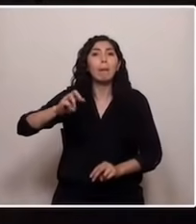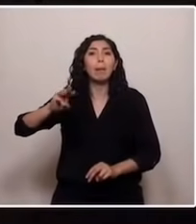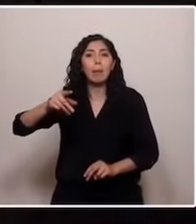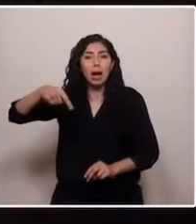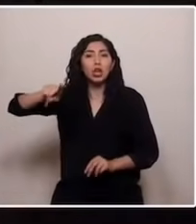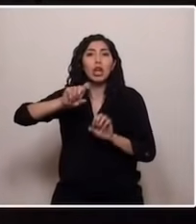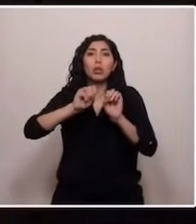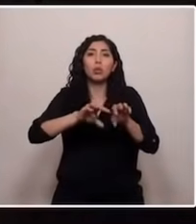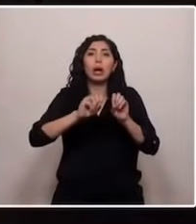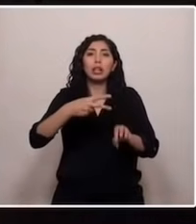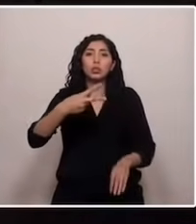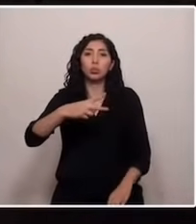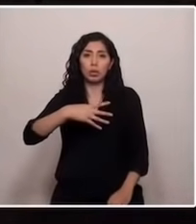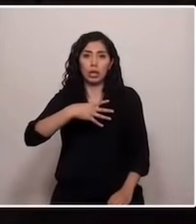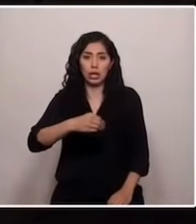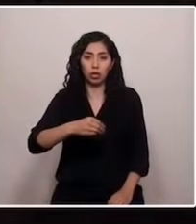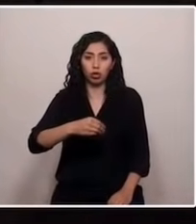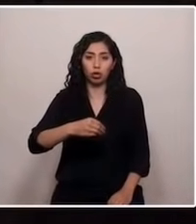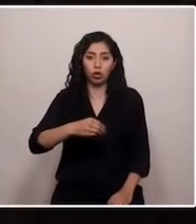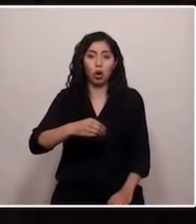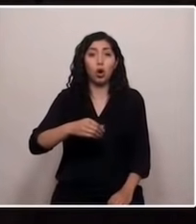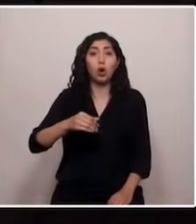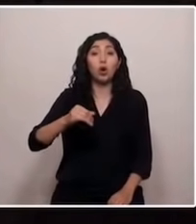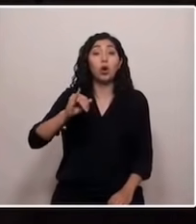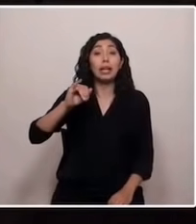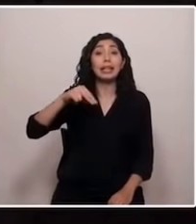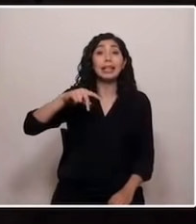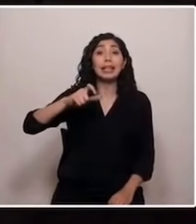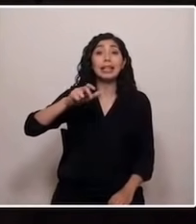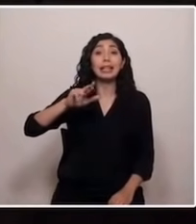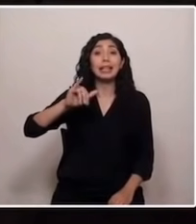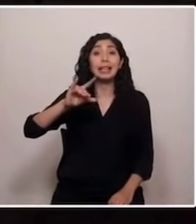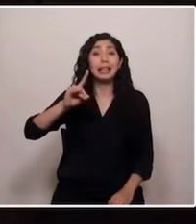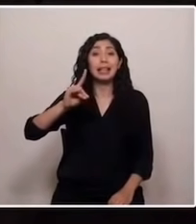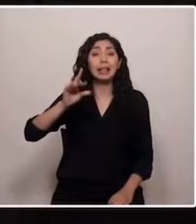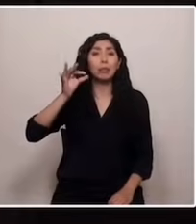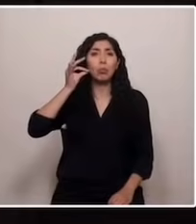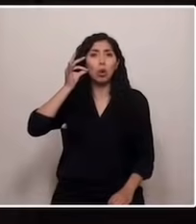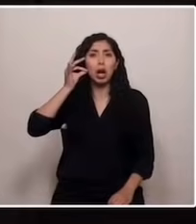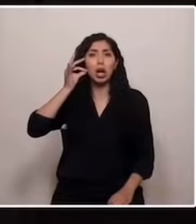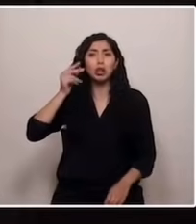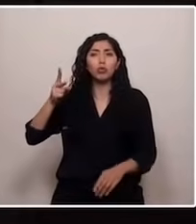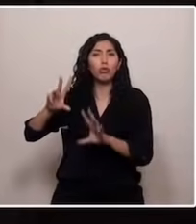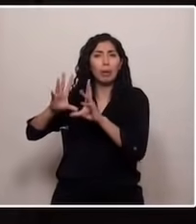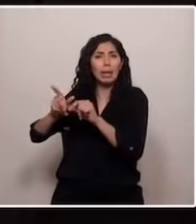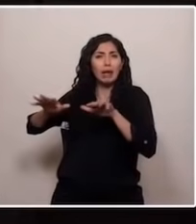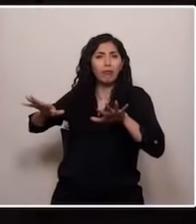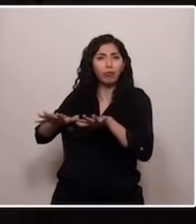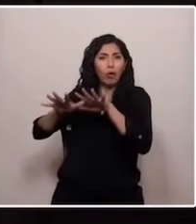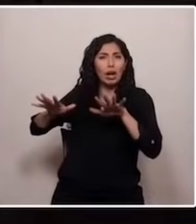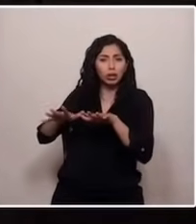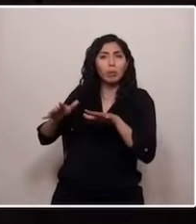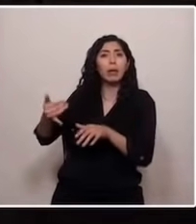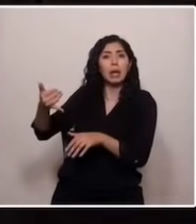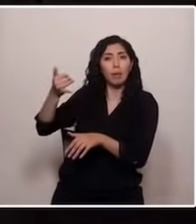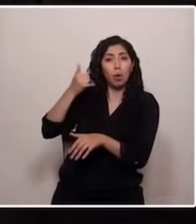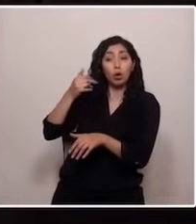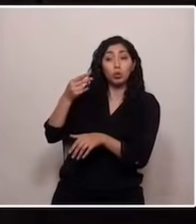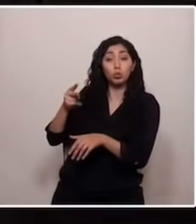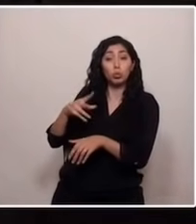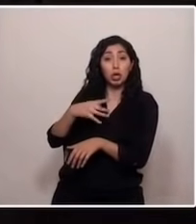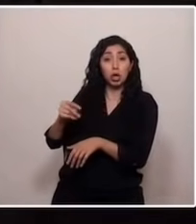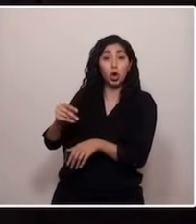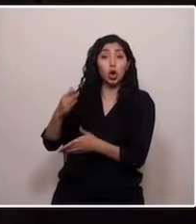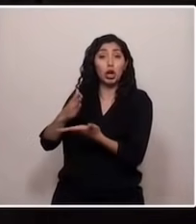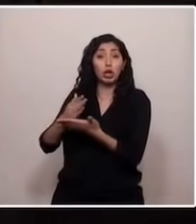ese día me llamo ingrid una mujer que ha sacado adelante a su familia que tiene a sus hijos en un colegio particular subvencionado y me